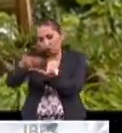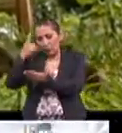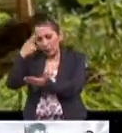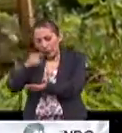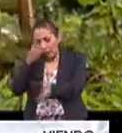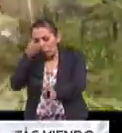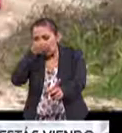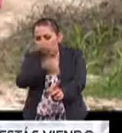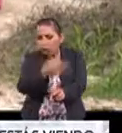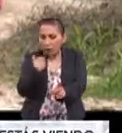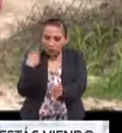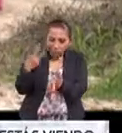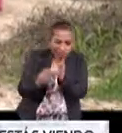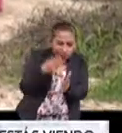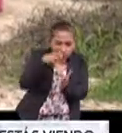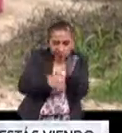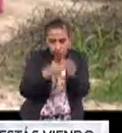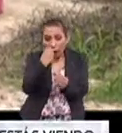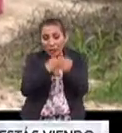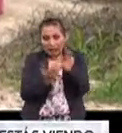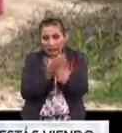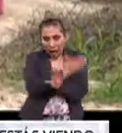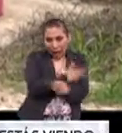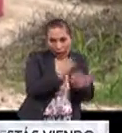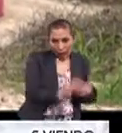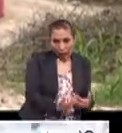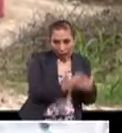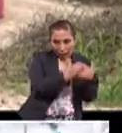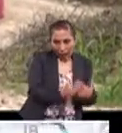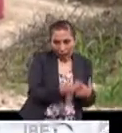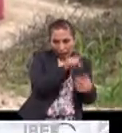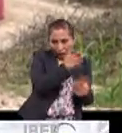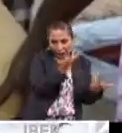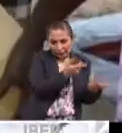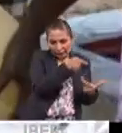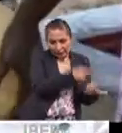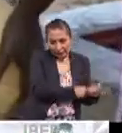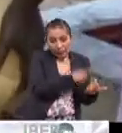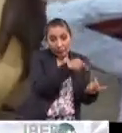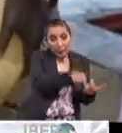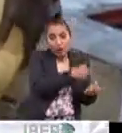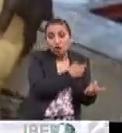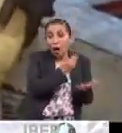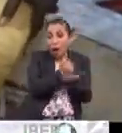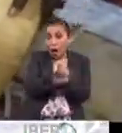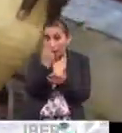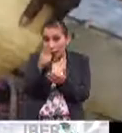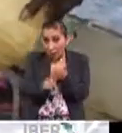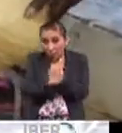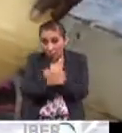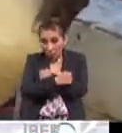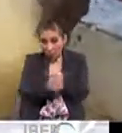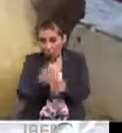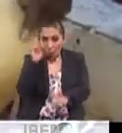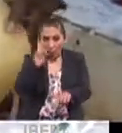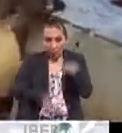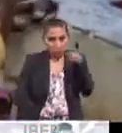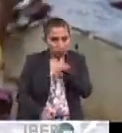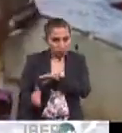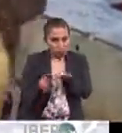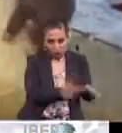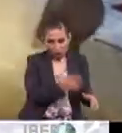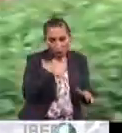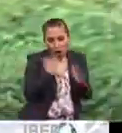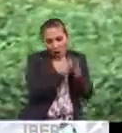encaminados hacia la reformulación de alimentos ya procesados, pero que no contribuyan a la problemática nacional que tenemos. Es